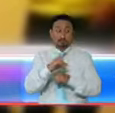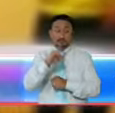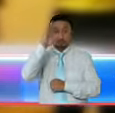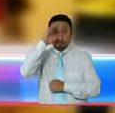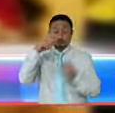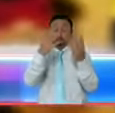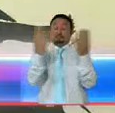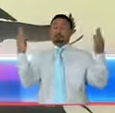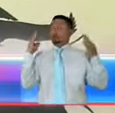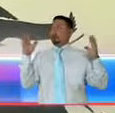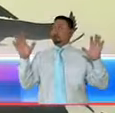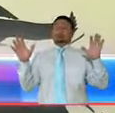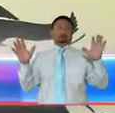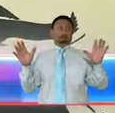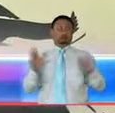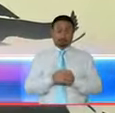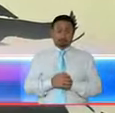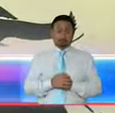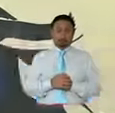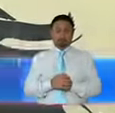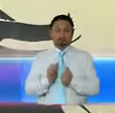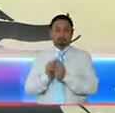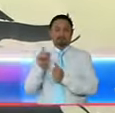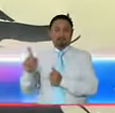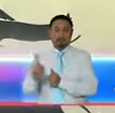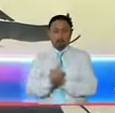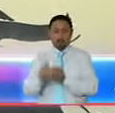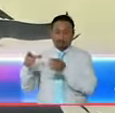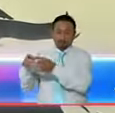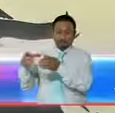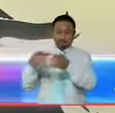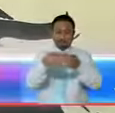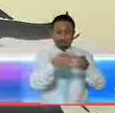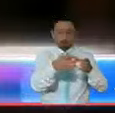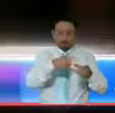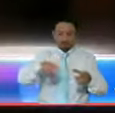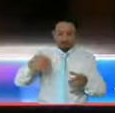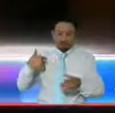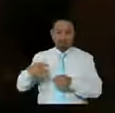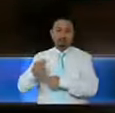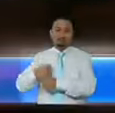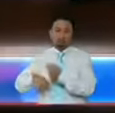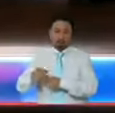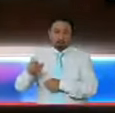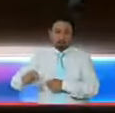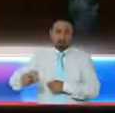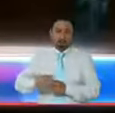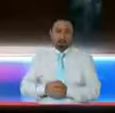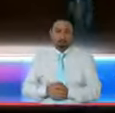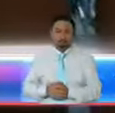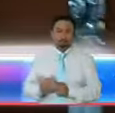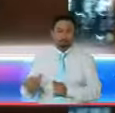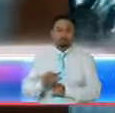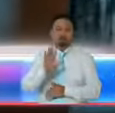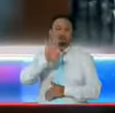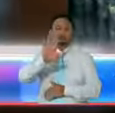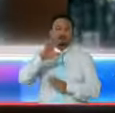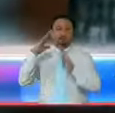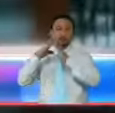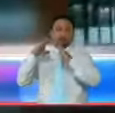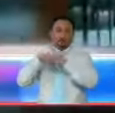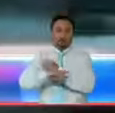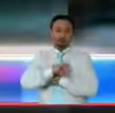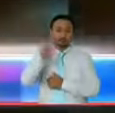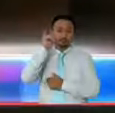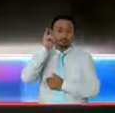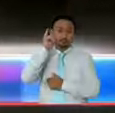por policías. Cada distribuidor tenía su sector y a su vez tenía sus expendedores. De forma simultánea realizaron 5 allanamientos en sectores como